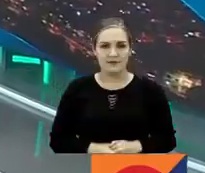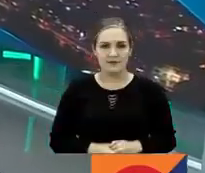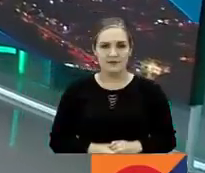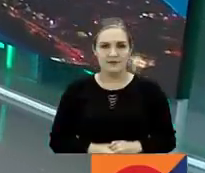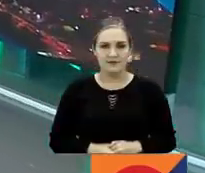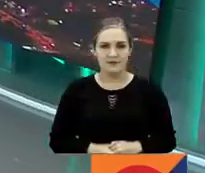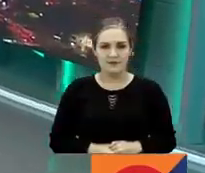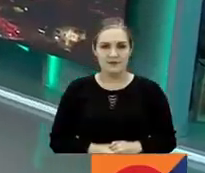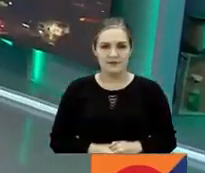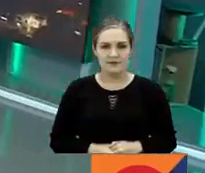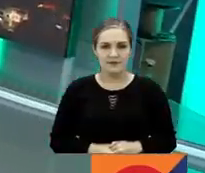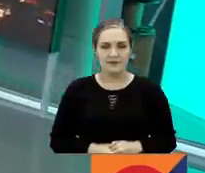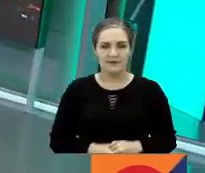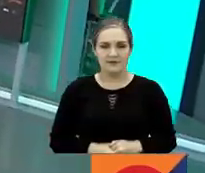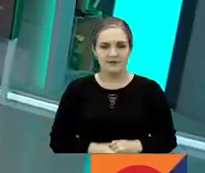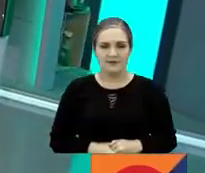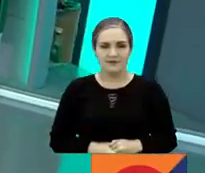recursos.